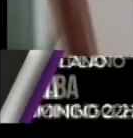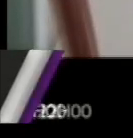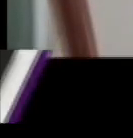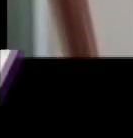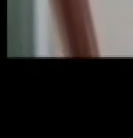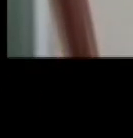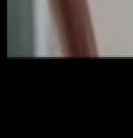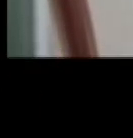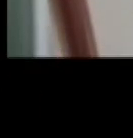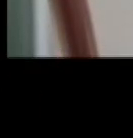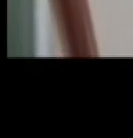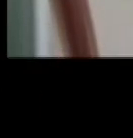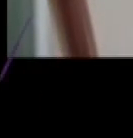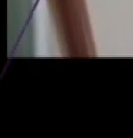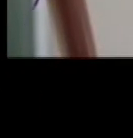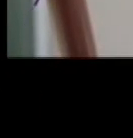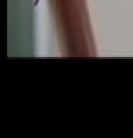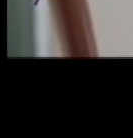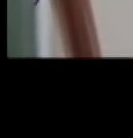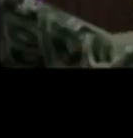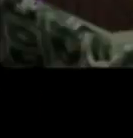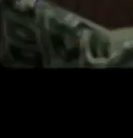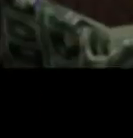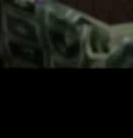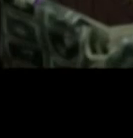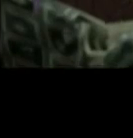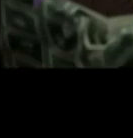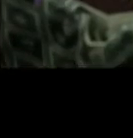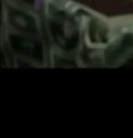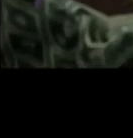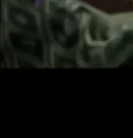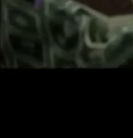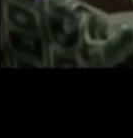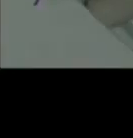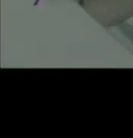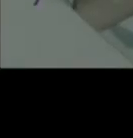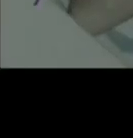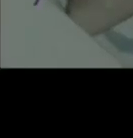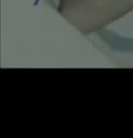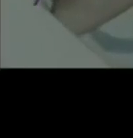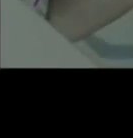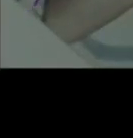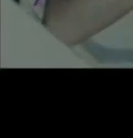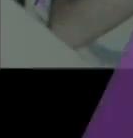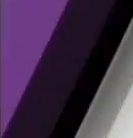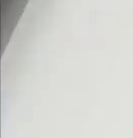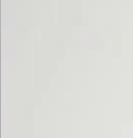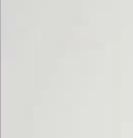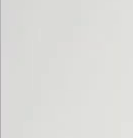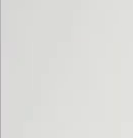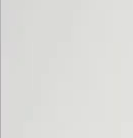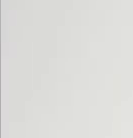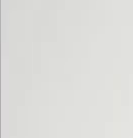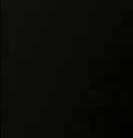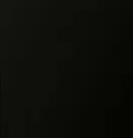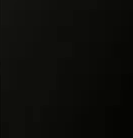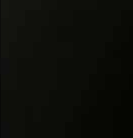En primer plano, Alba. Domingo, 22 horas. Como una